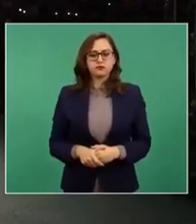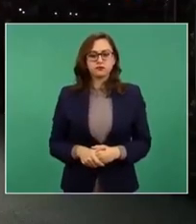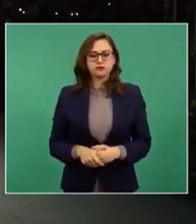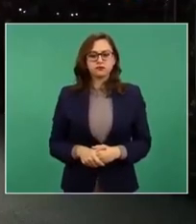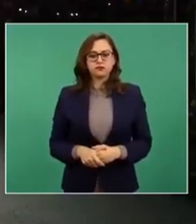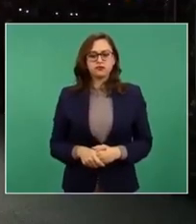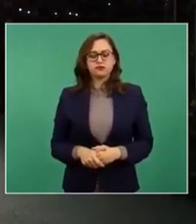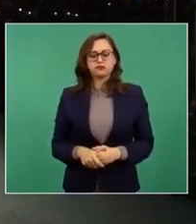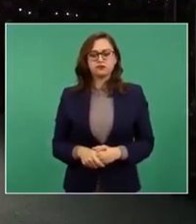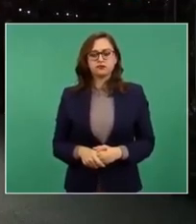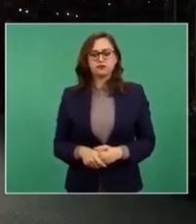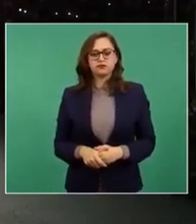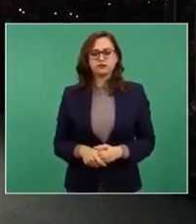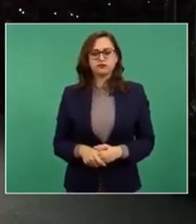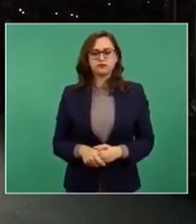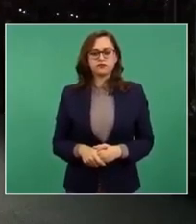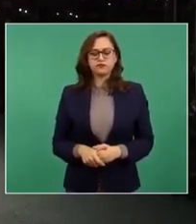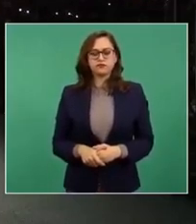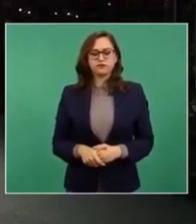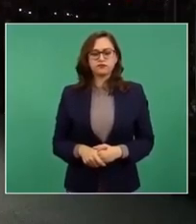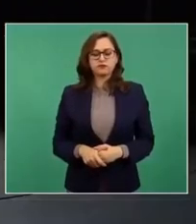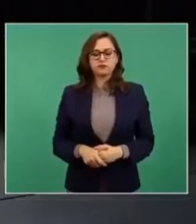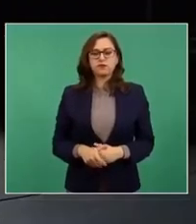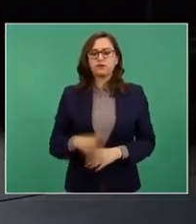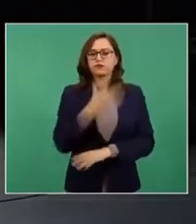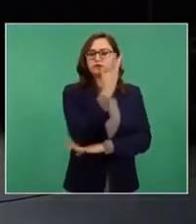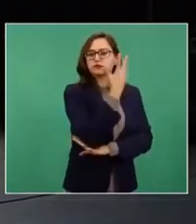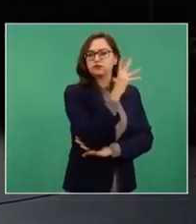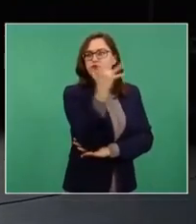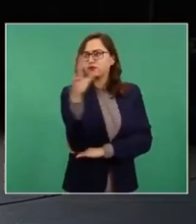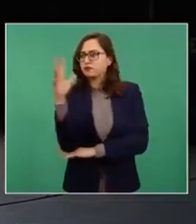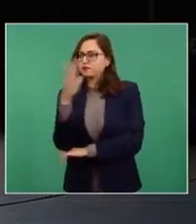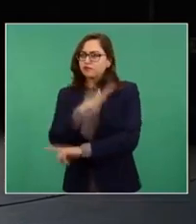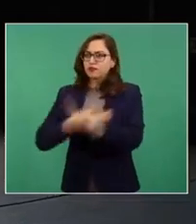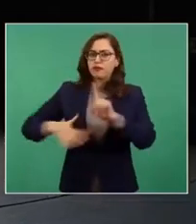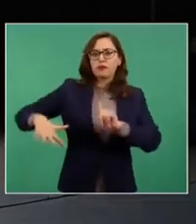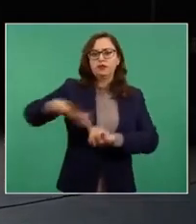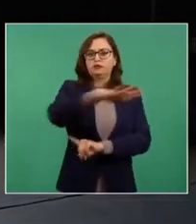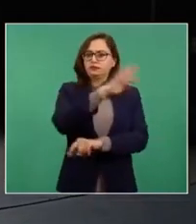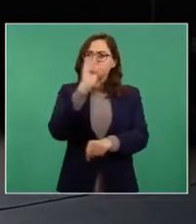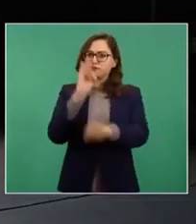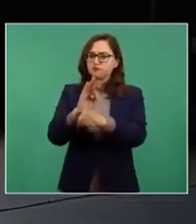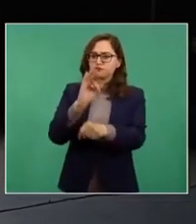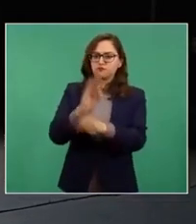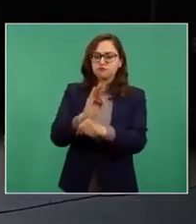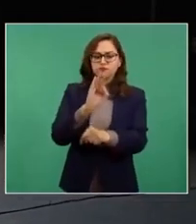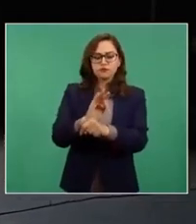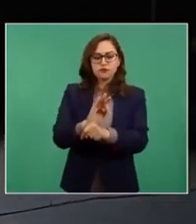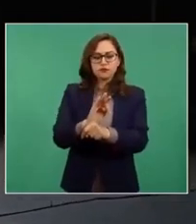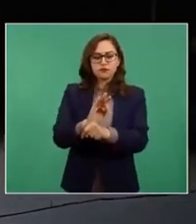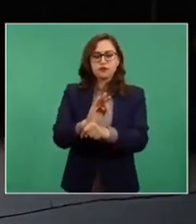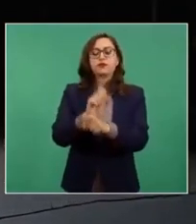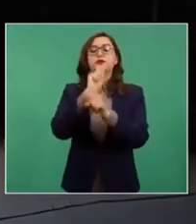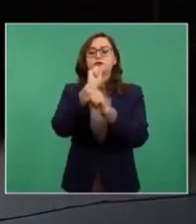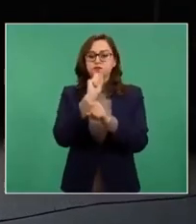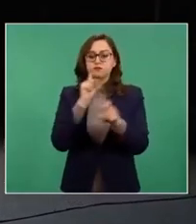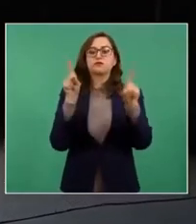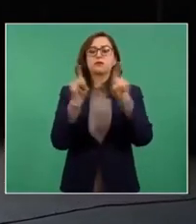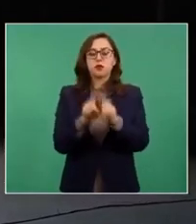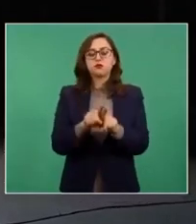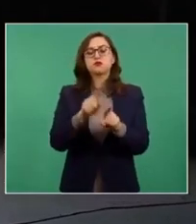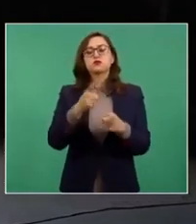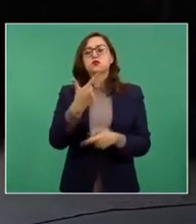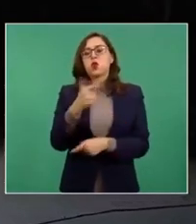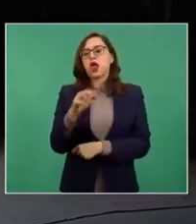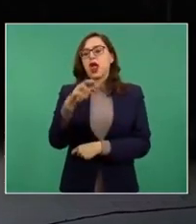Se protege la naturaleza, se auspicia la igualdad de